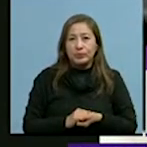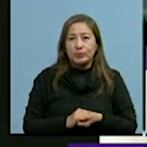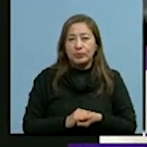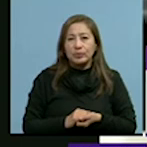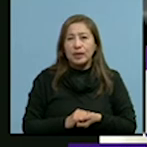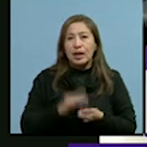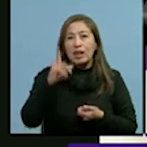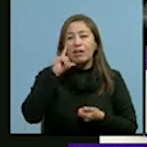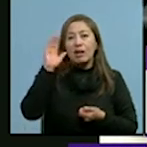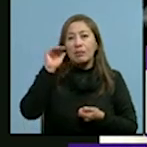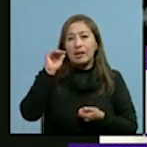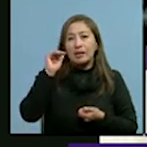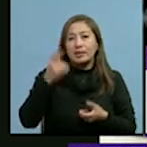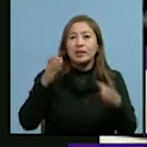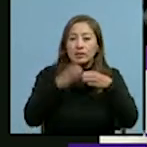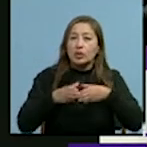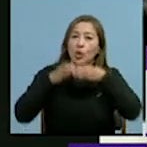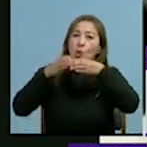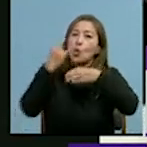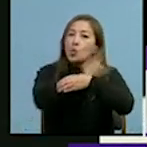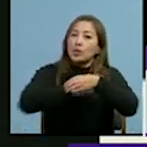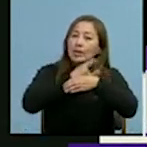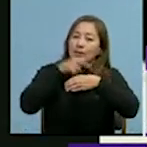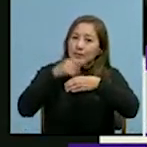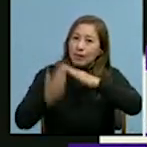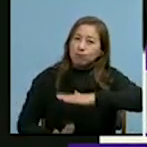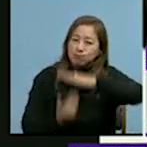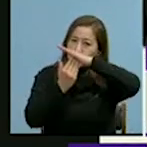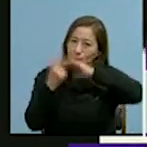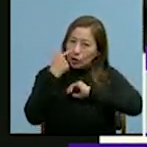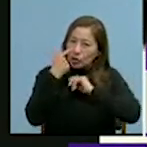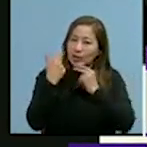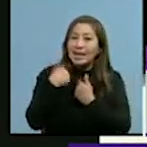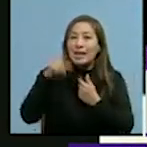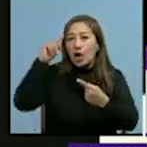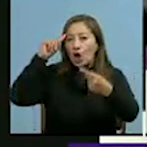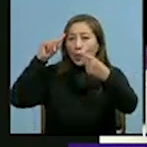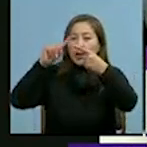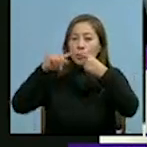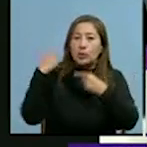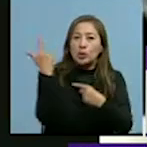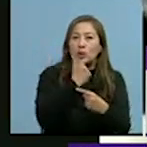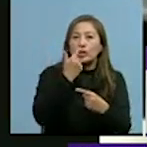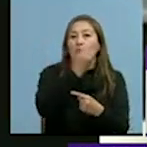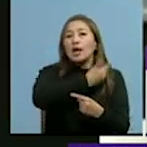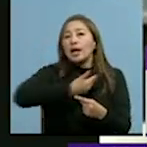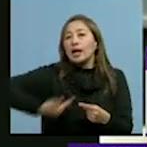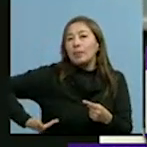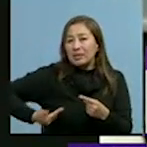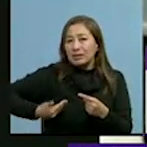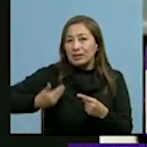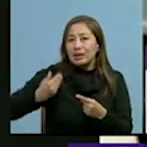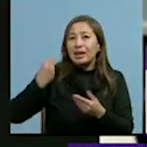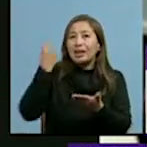después del martes va a Consejo Superior de la Universidad, porque sería nuestra meta es que el presidente Evo Morales